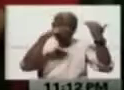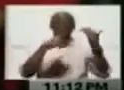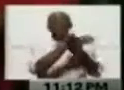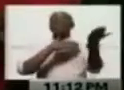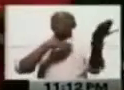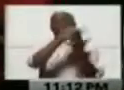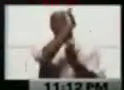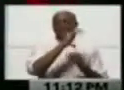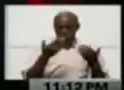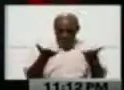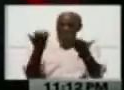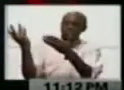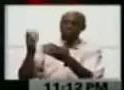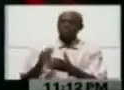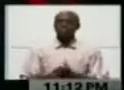Mándelo.